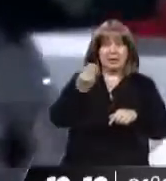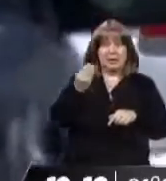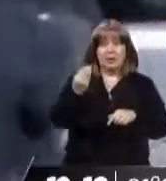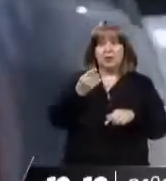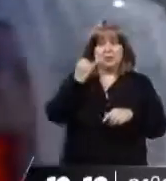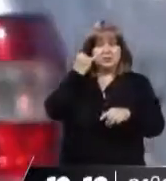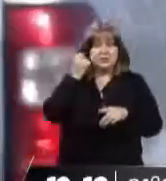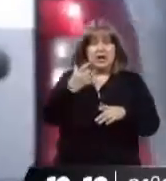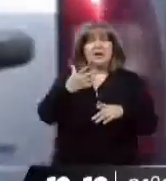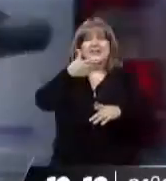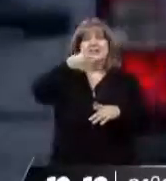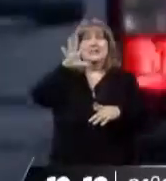casi